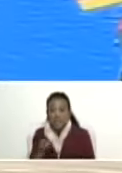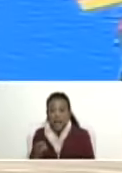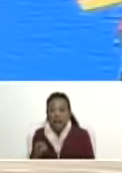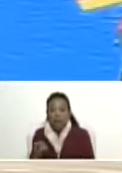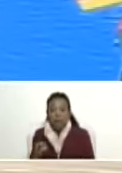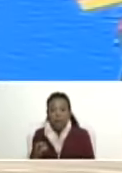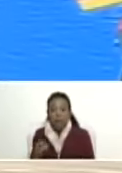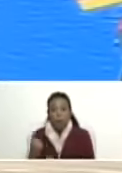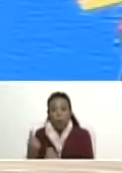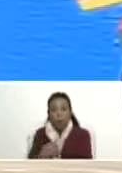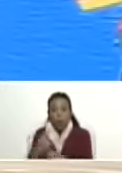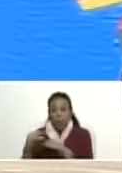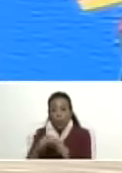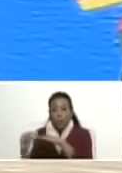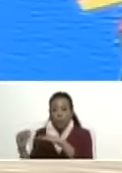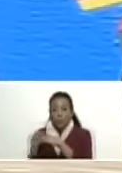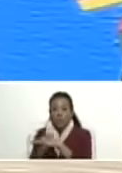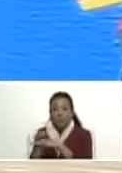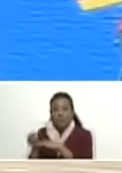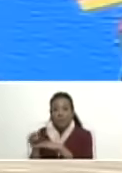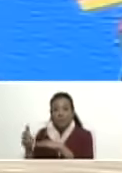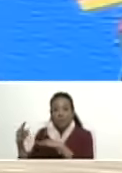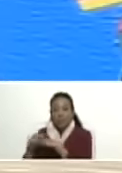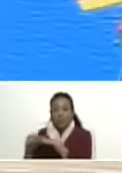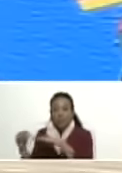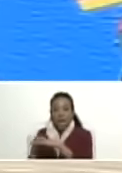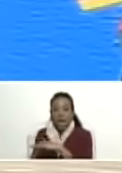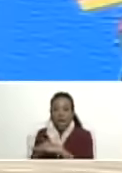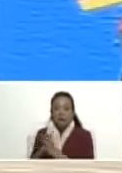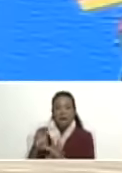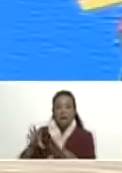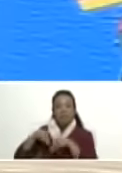cumpliendo órdenes del bufete de abogados de la ExxonMobil.